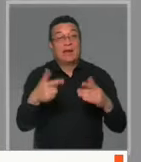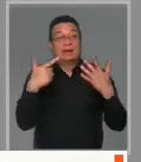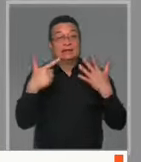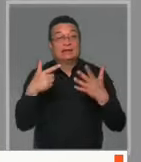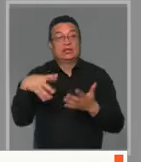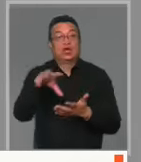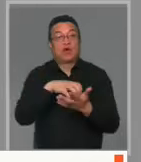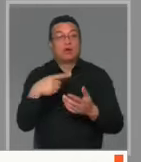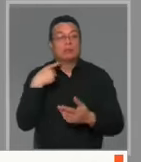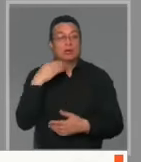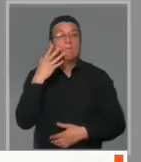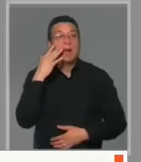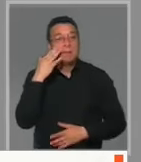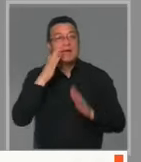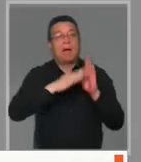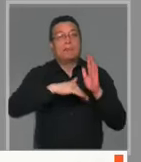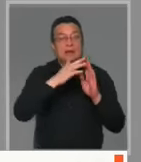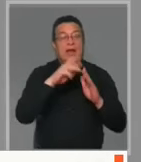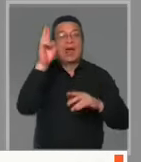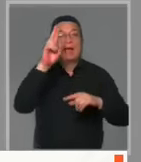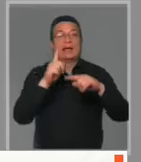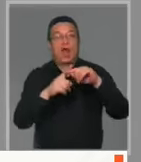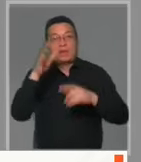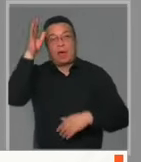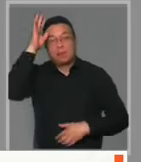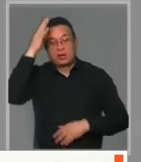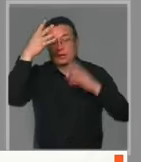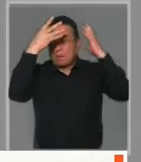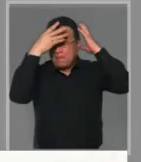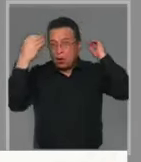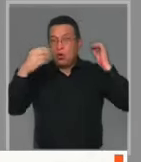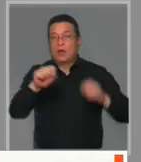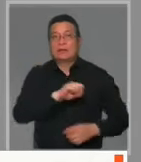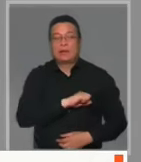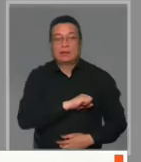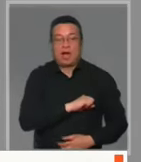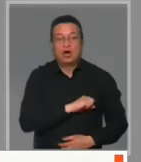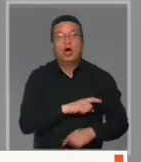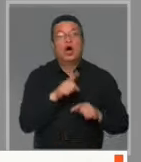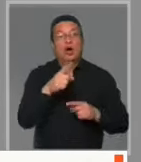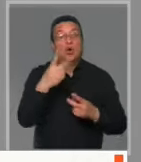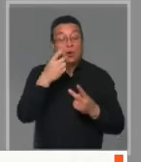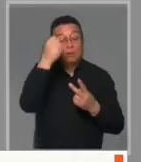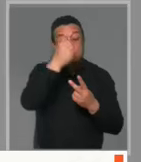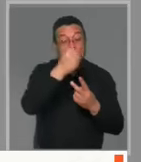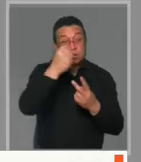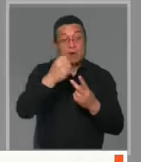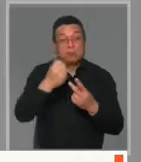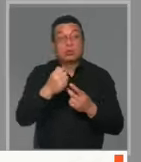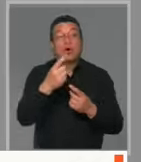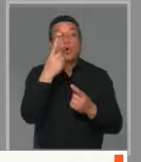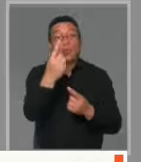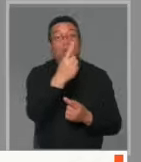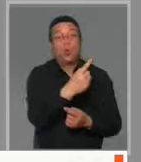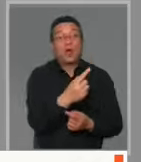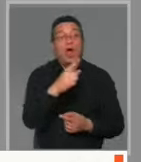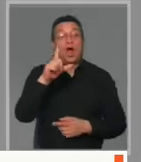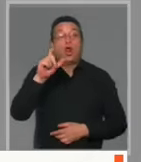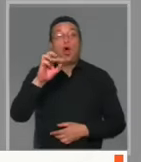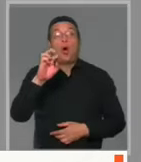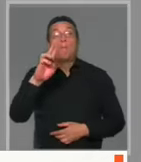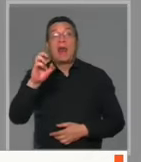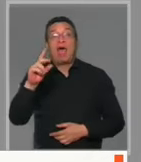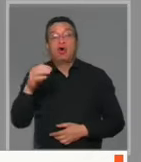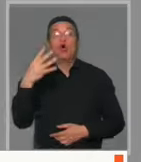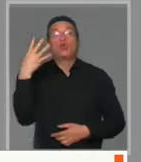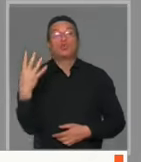7 comunas, Melipilla, La Pintana, Recoleta, Puente Alto, Macul y Santiago, con un asesinato cada una, y Lo Prado con los 4 mencionados,